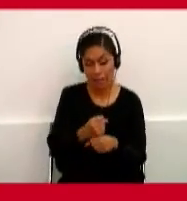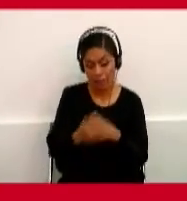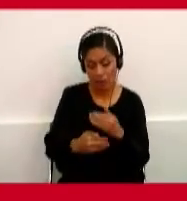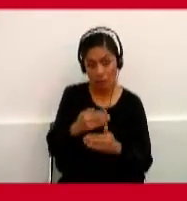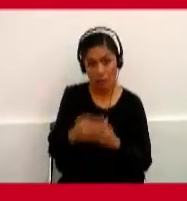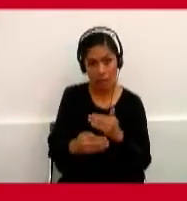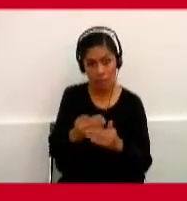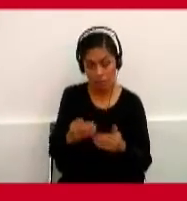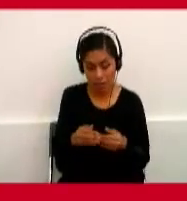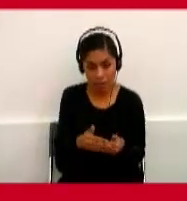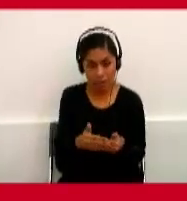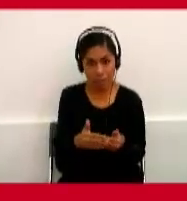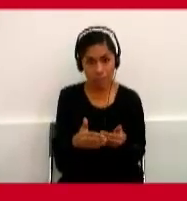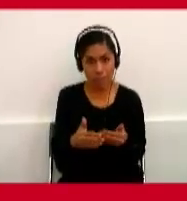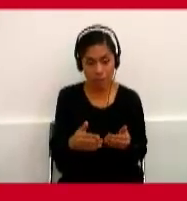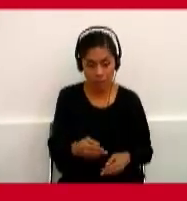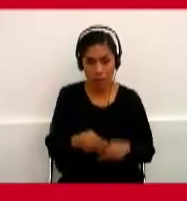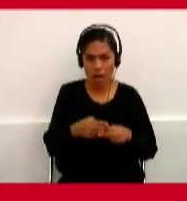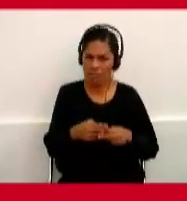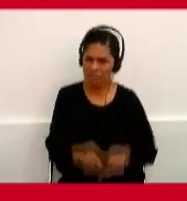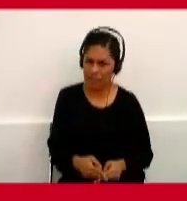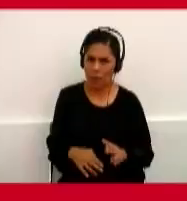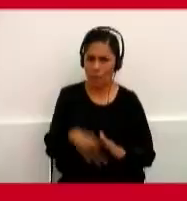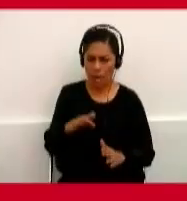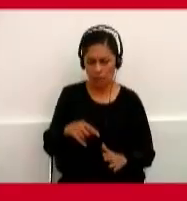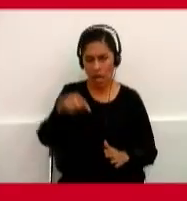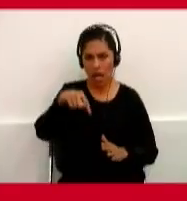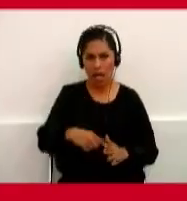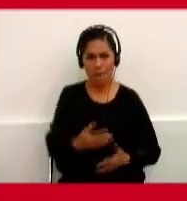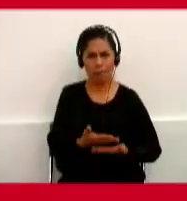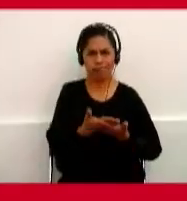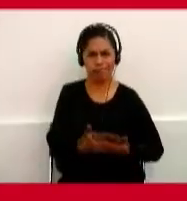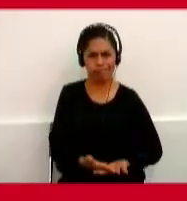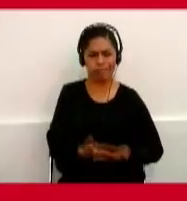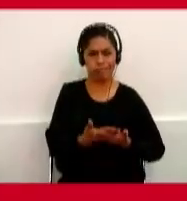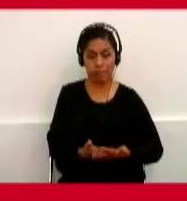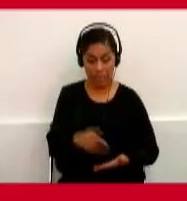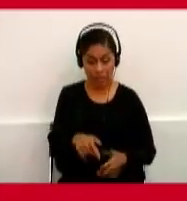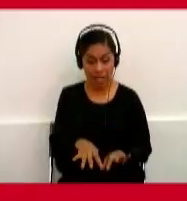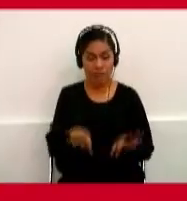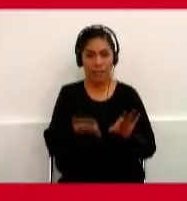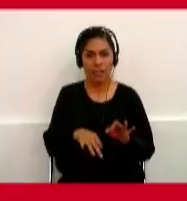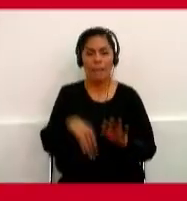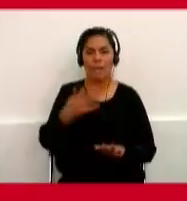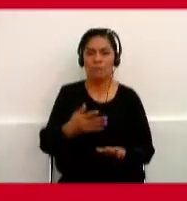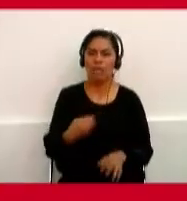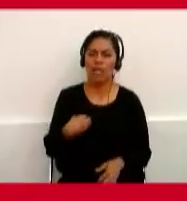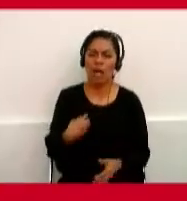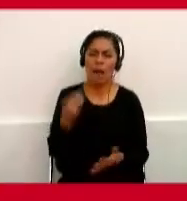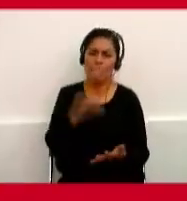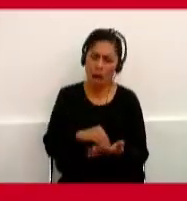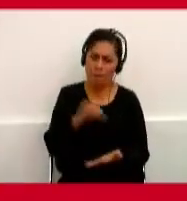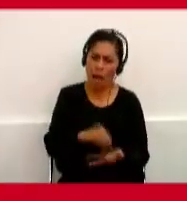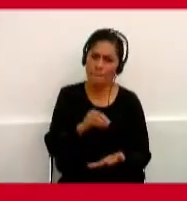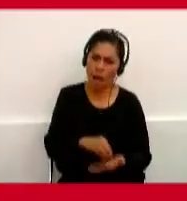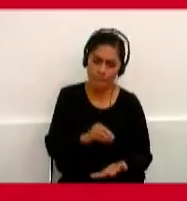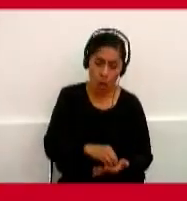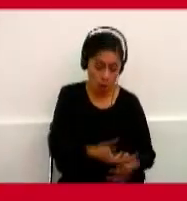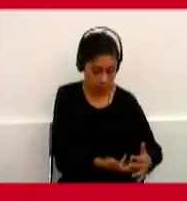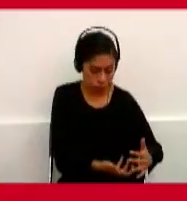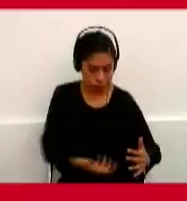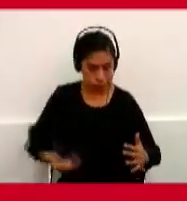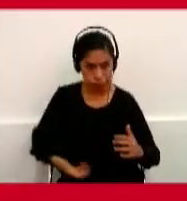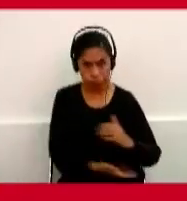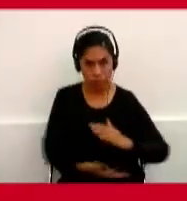no exceder los tonelajes que tengo por punto de extracción es súper relevante, porque si yo empiezo a saturar o extraer más material,